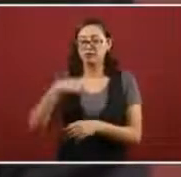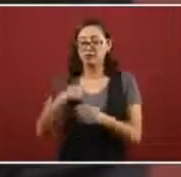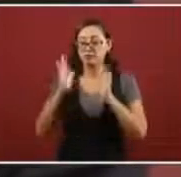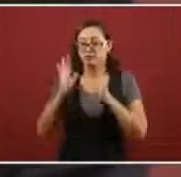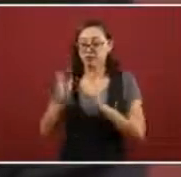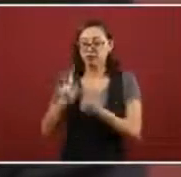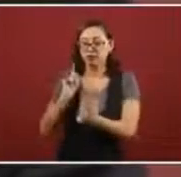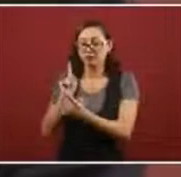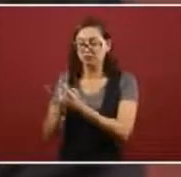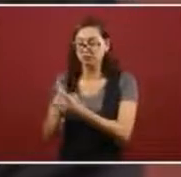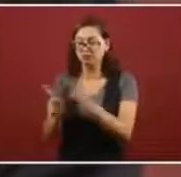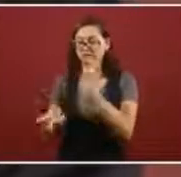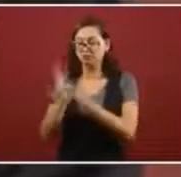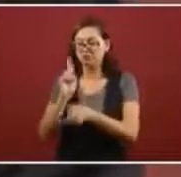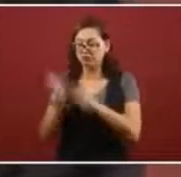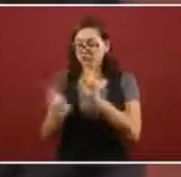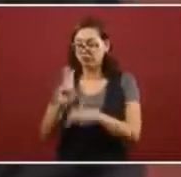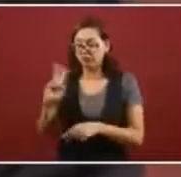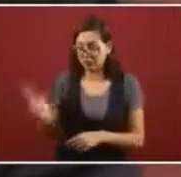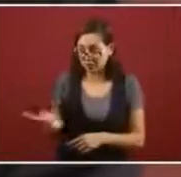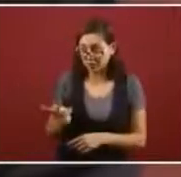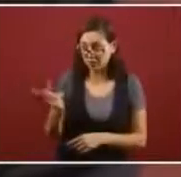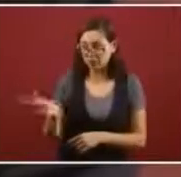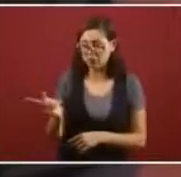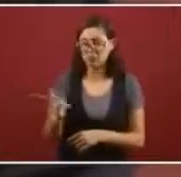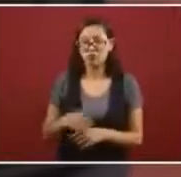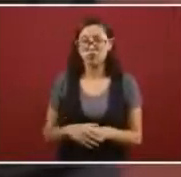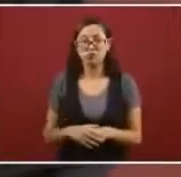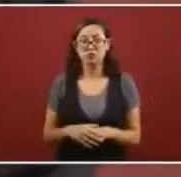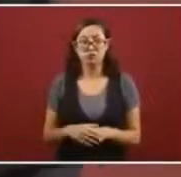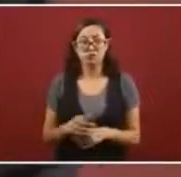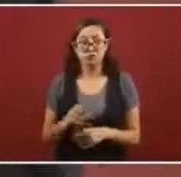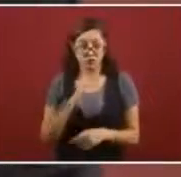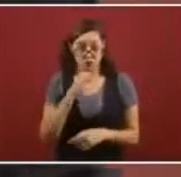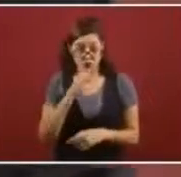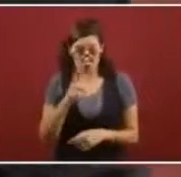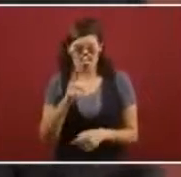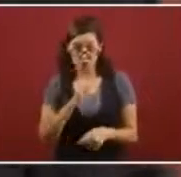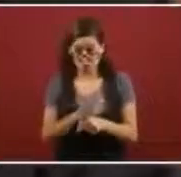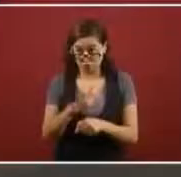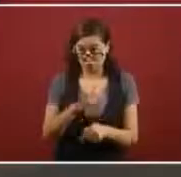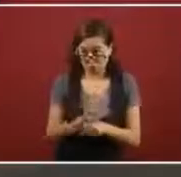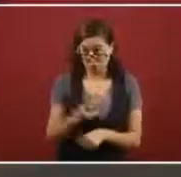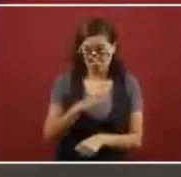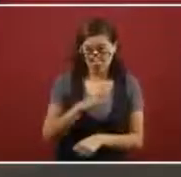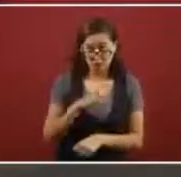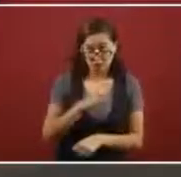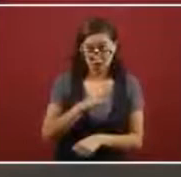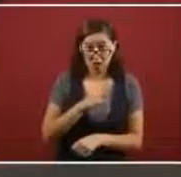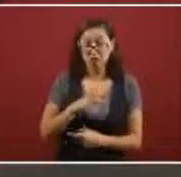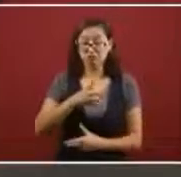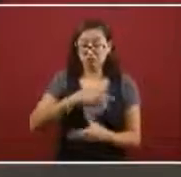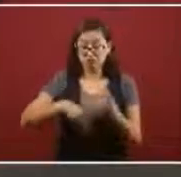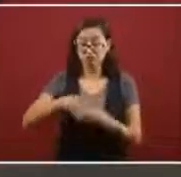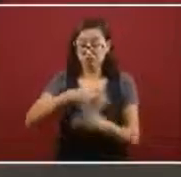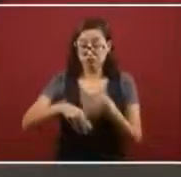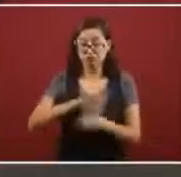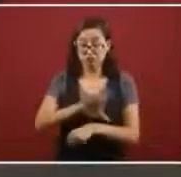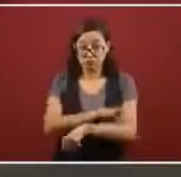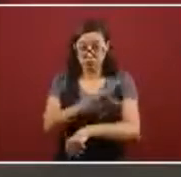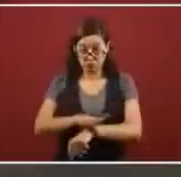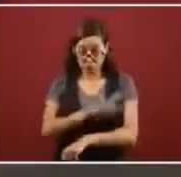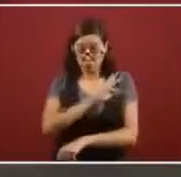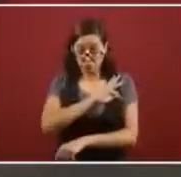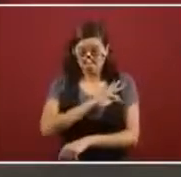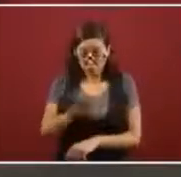y de manera directa preguntarles: ¿tenemos capacidad de generación de